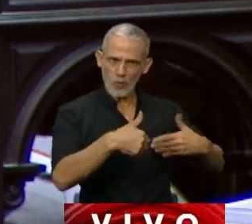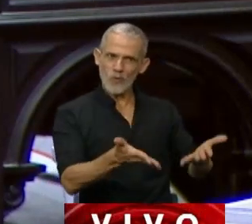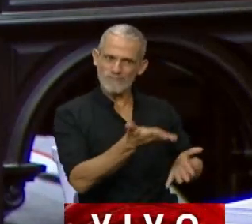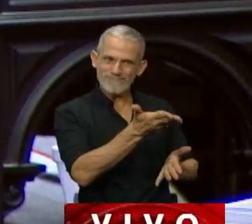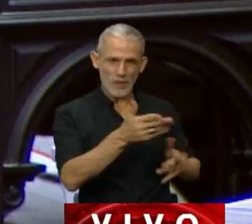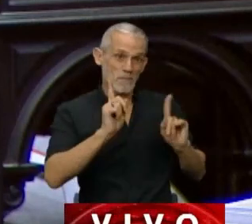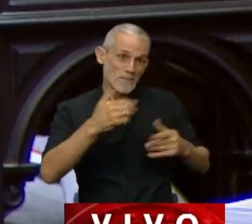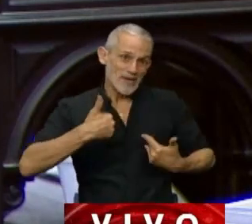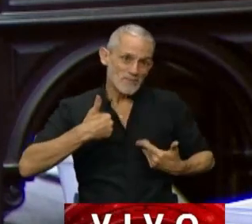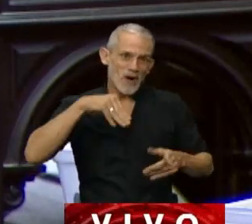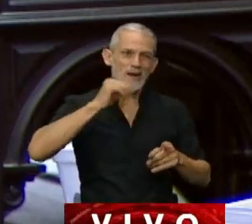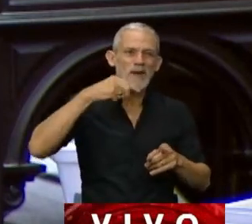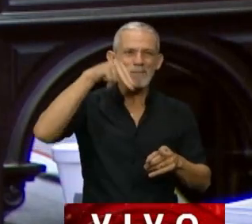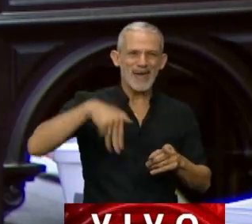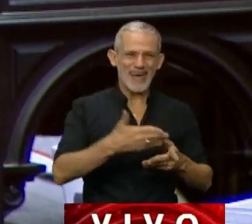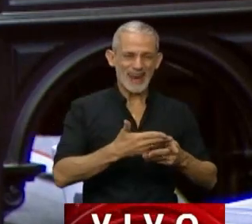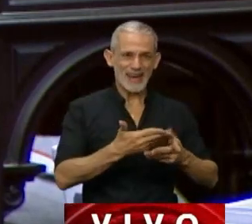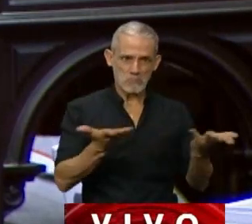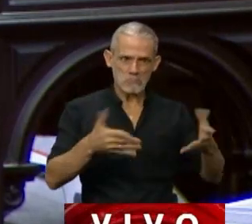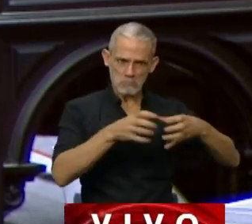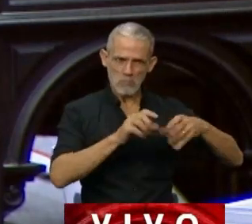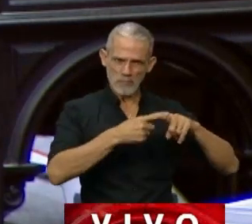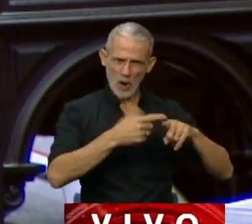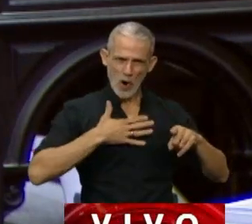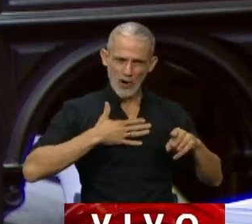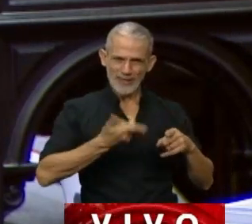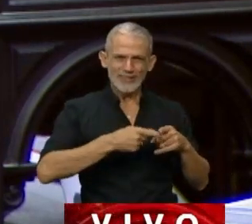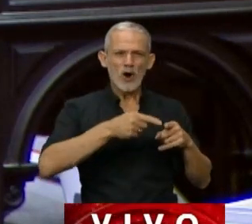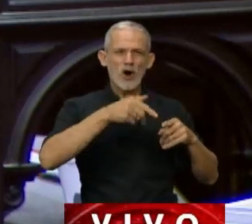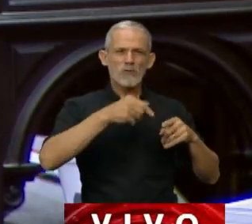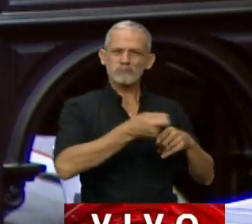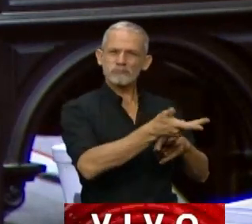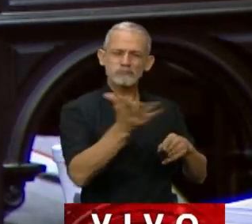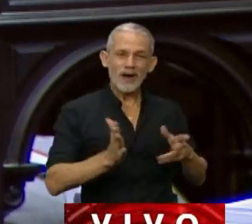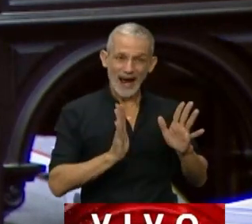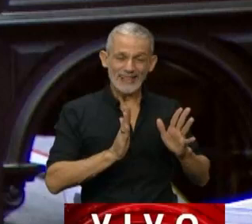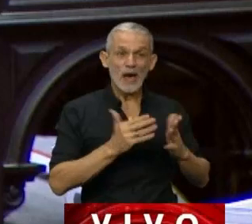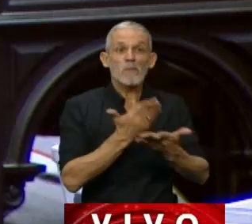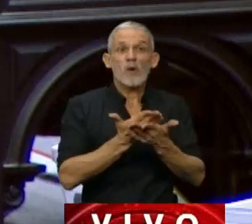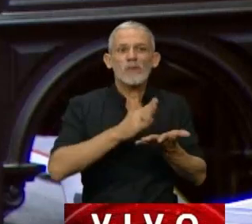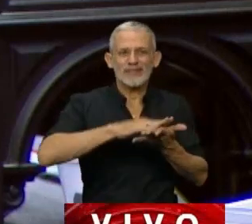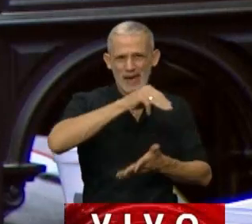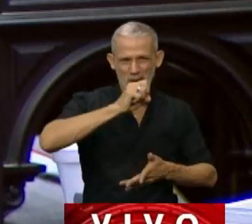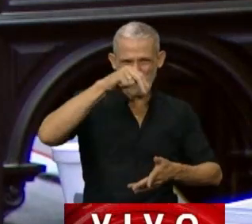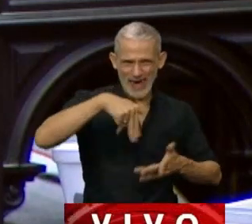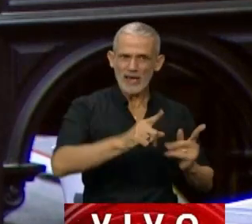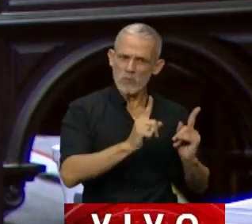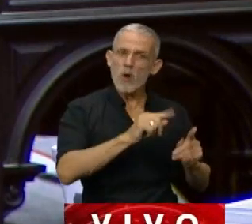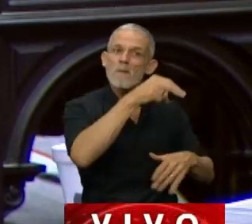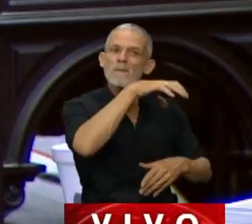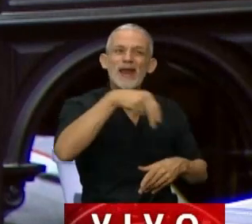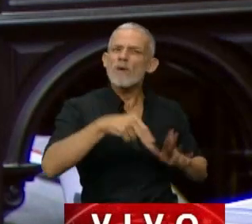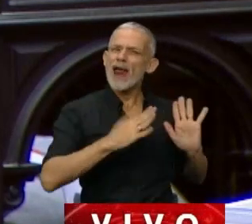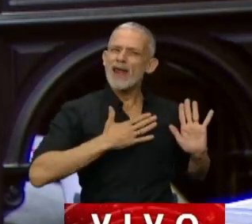hecho, vuelvo a destacar la participación que ha tenido permanentemente en el electorado la propuesta del Movimiento Popular Neuquino. Pero